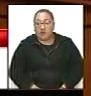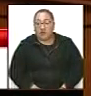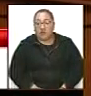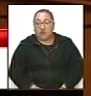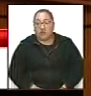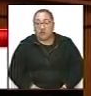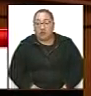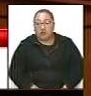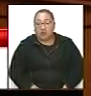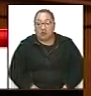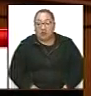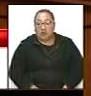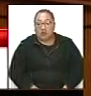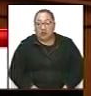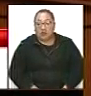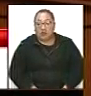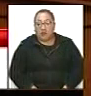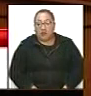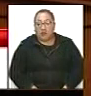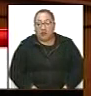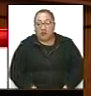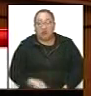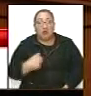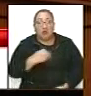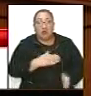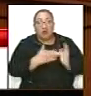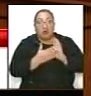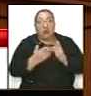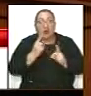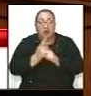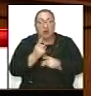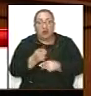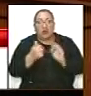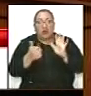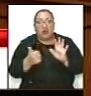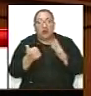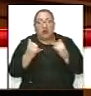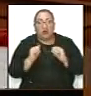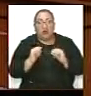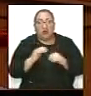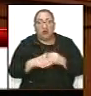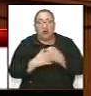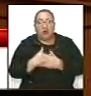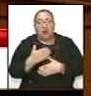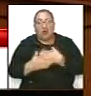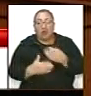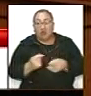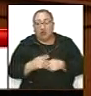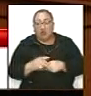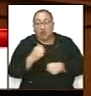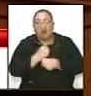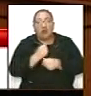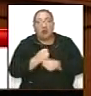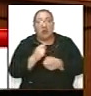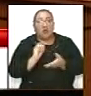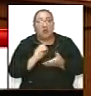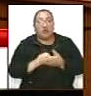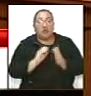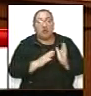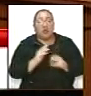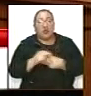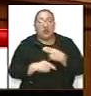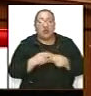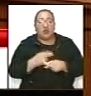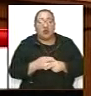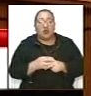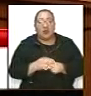Nos presentamos ante ustedes para exponerles el séptimo informe de los avances de las metas establecidas en el Plan